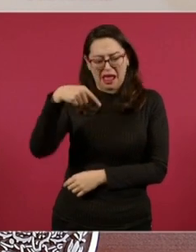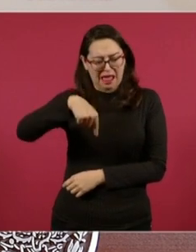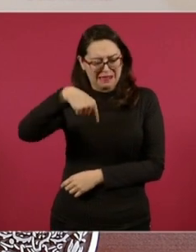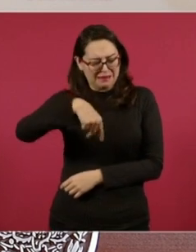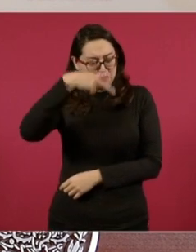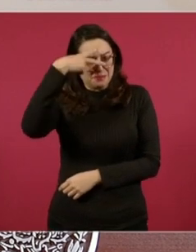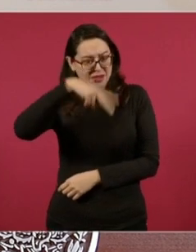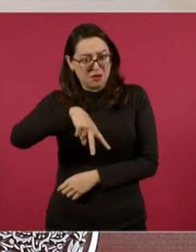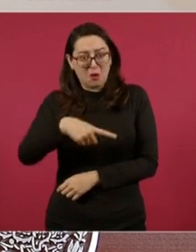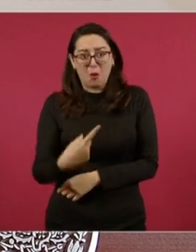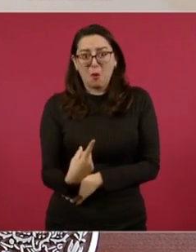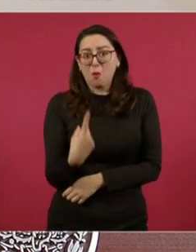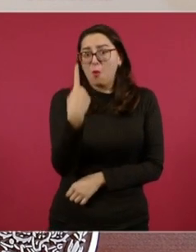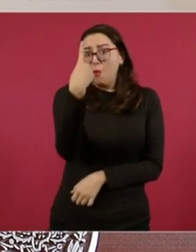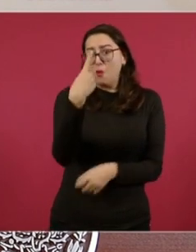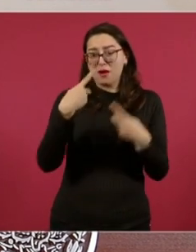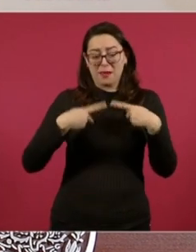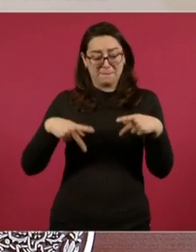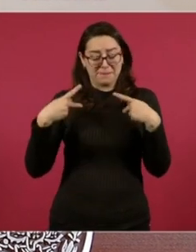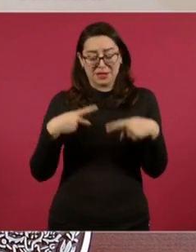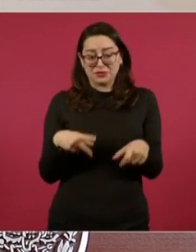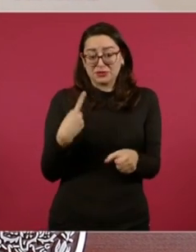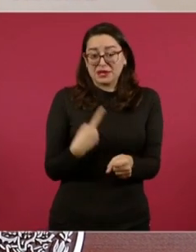unos turistas